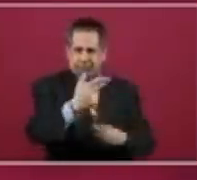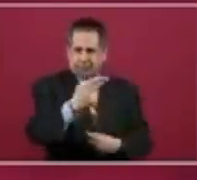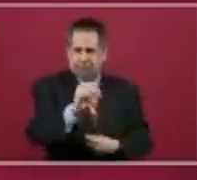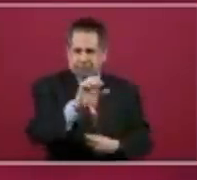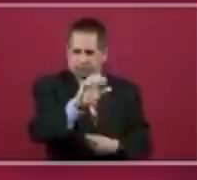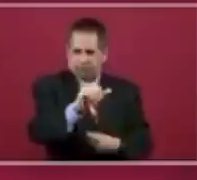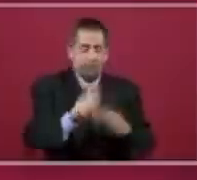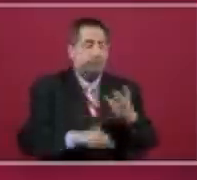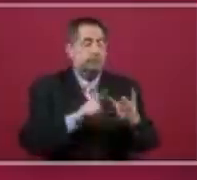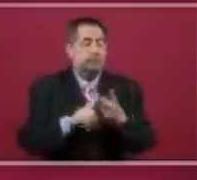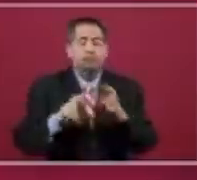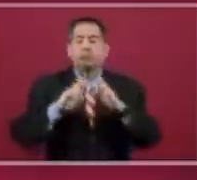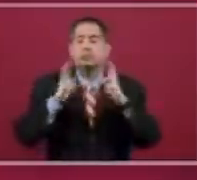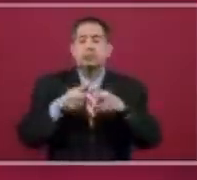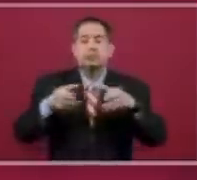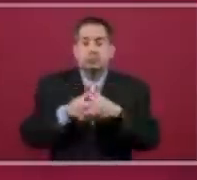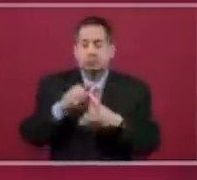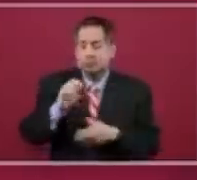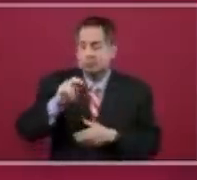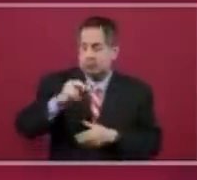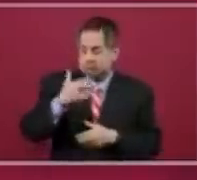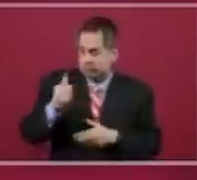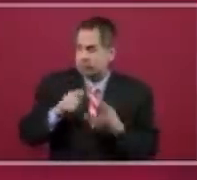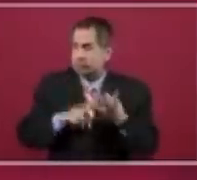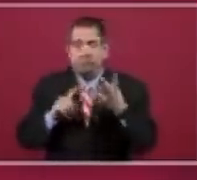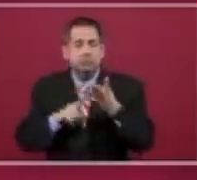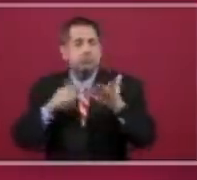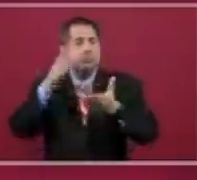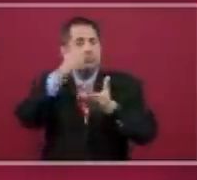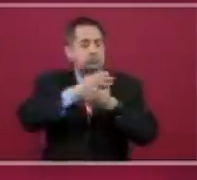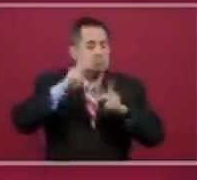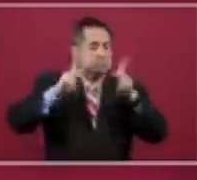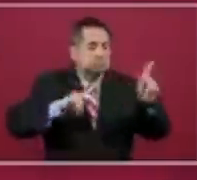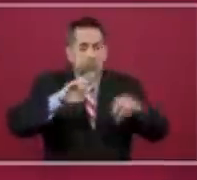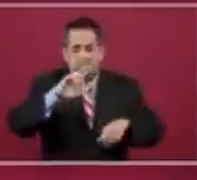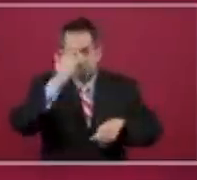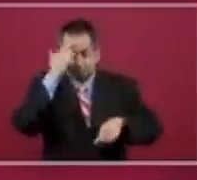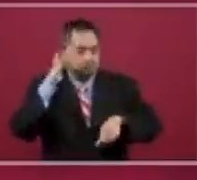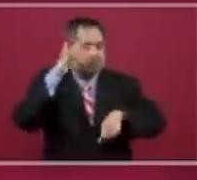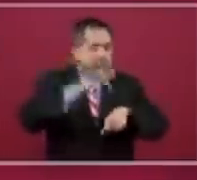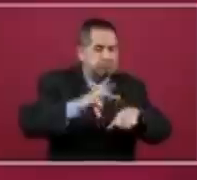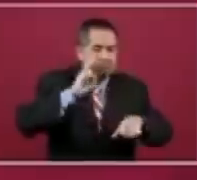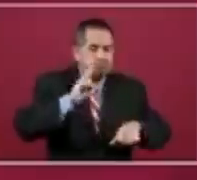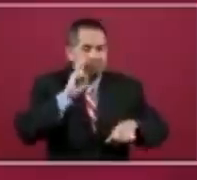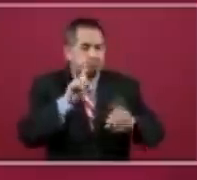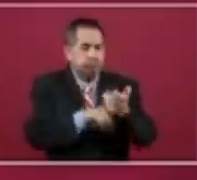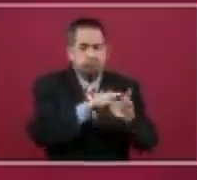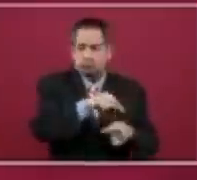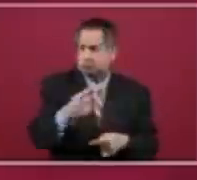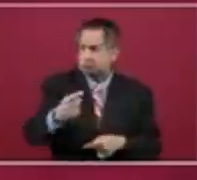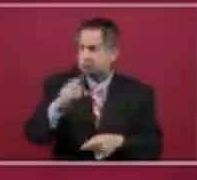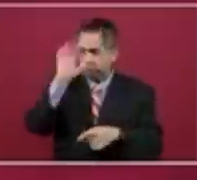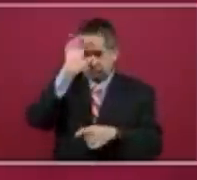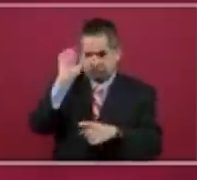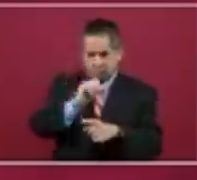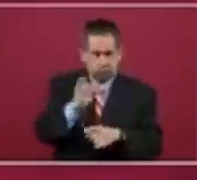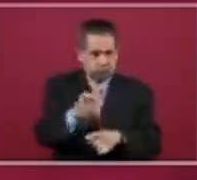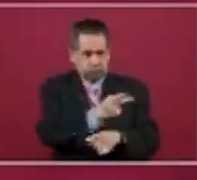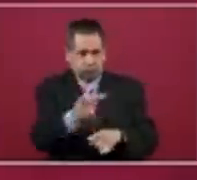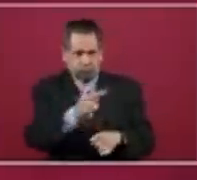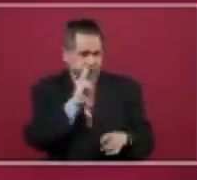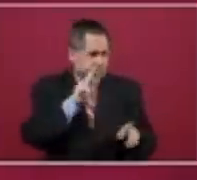reuniones con las autoridades de Conagua, la visita de reconocimiento a central de ciclo combinado de Morelos, la planta de tratamiento de